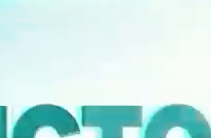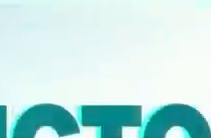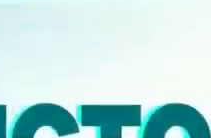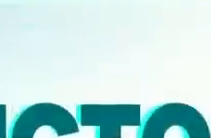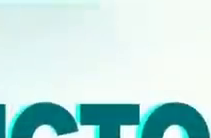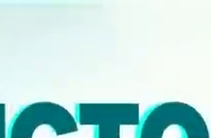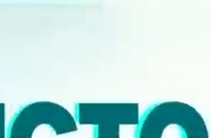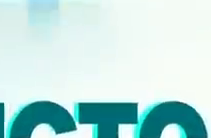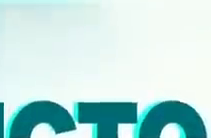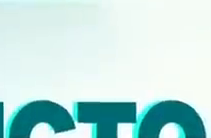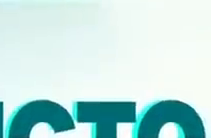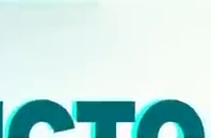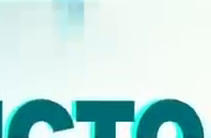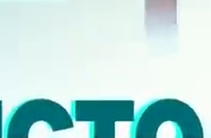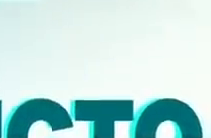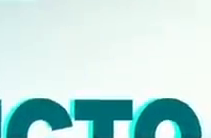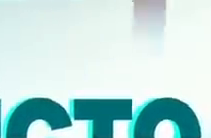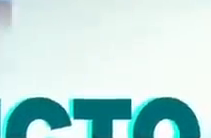dólares. Veamos.